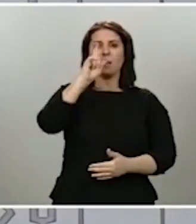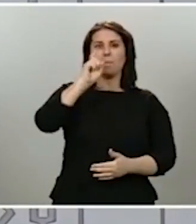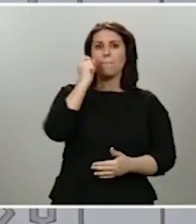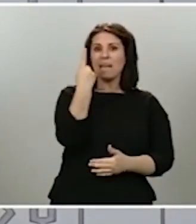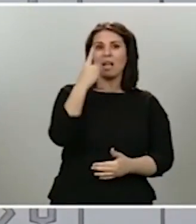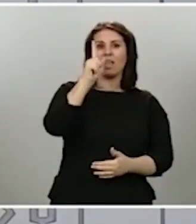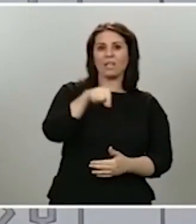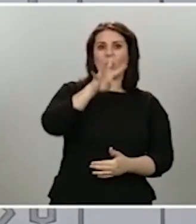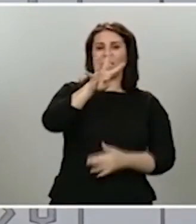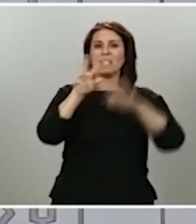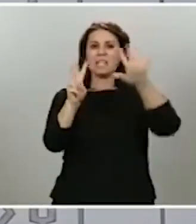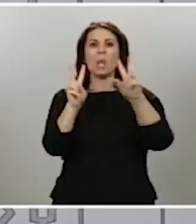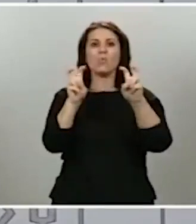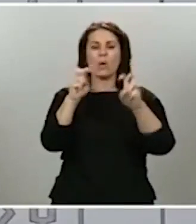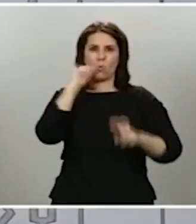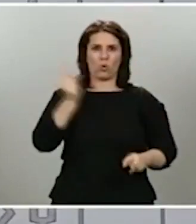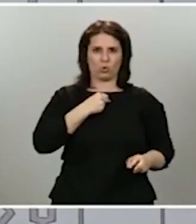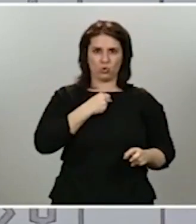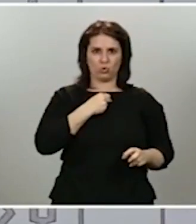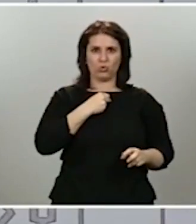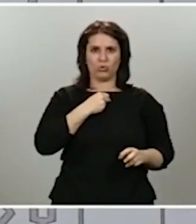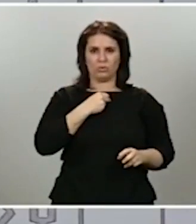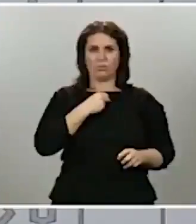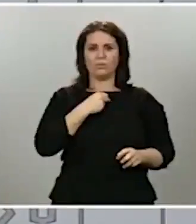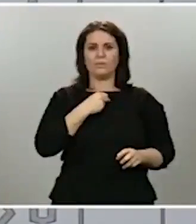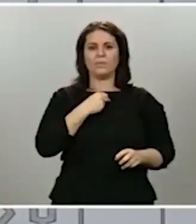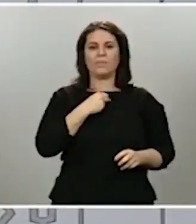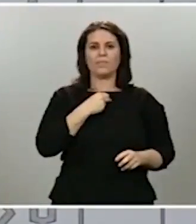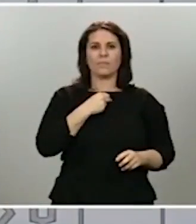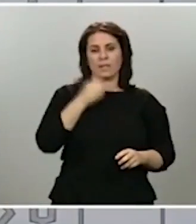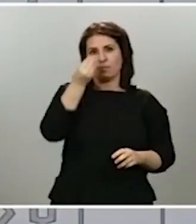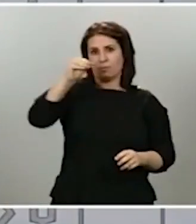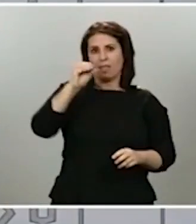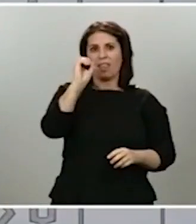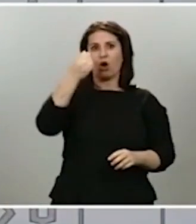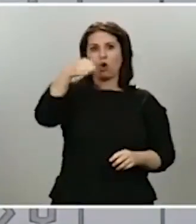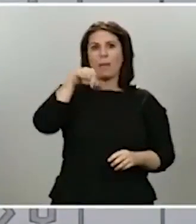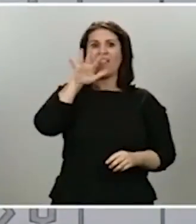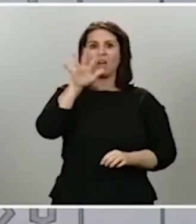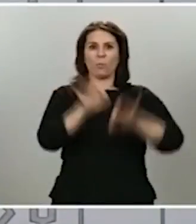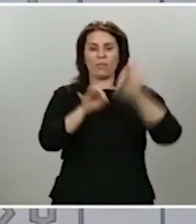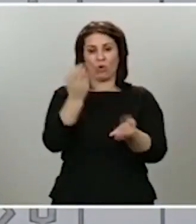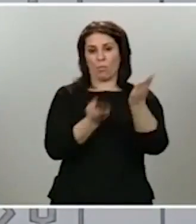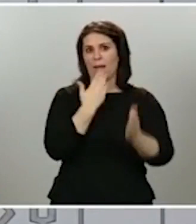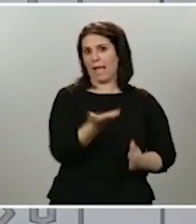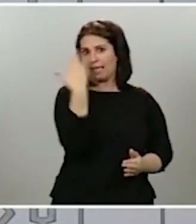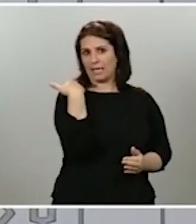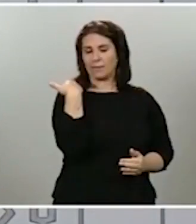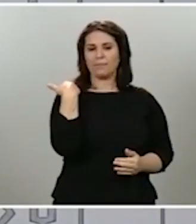casos, lo que representa un incremento del 0,5% respecto al día anterior y un incremento